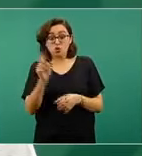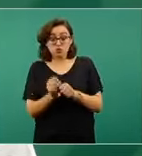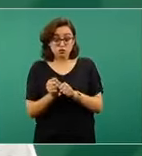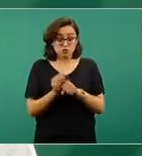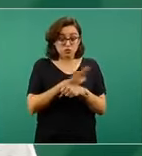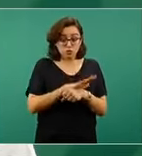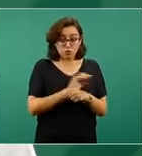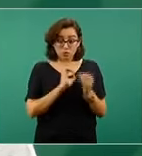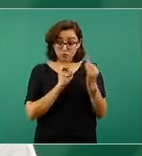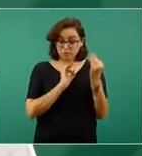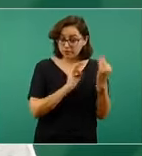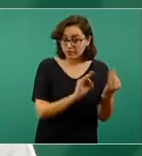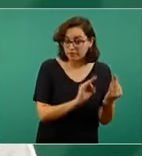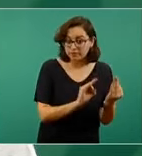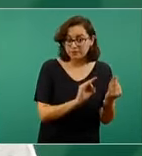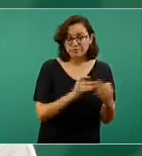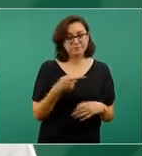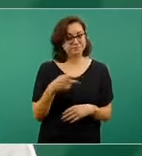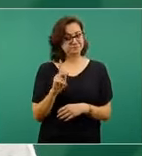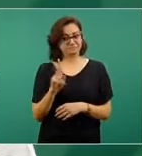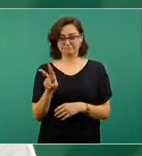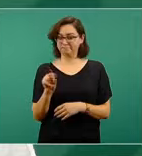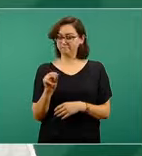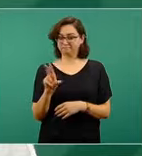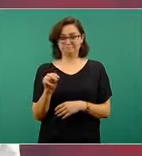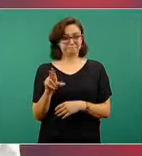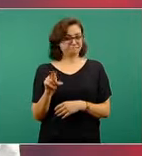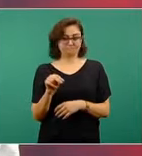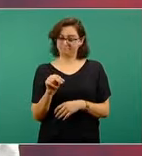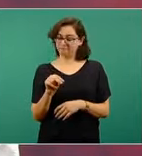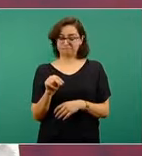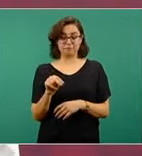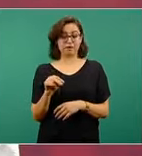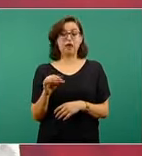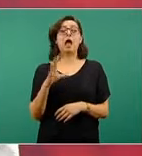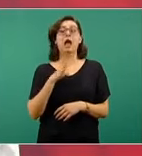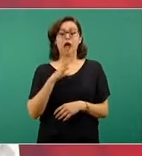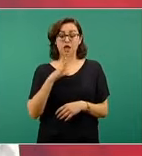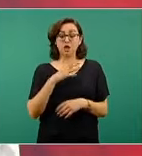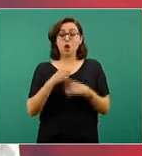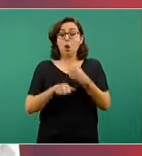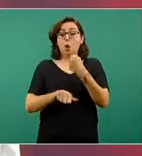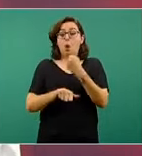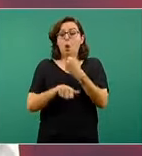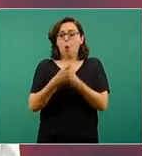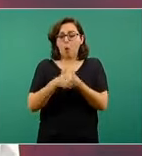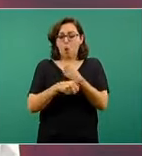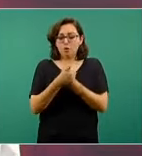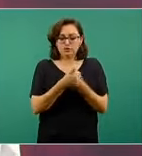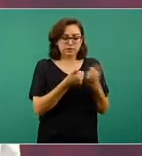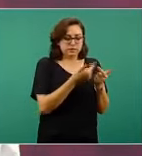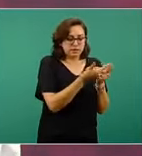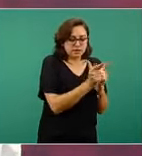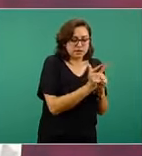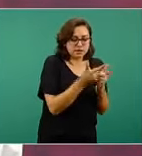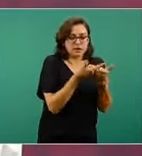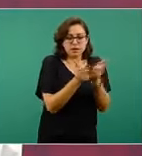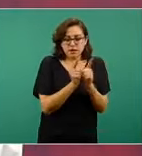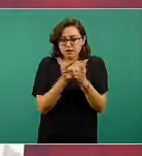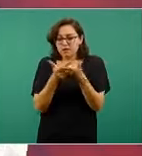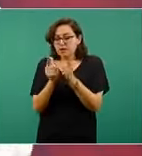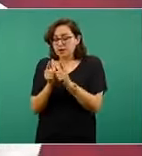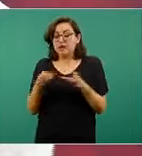opinión pública a 11 categorías laborales en conjunto que nosotros desde el principio hemos identificado como